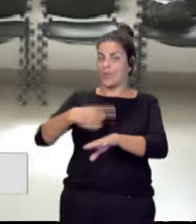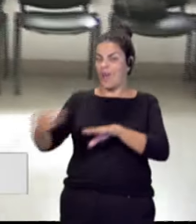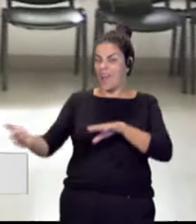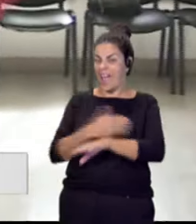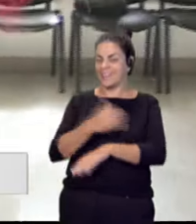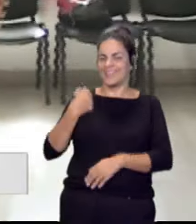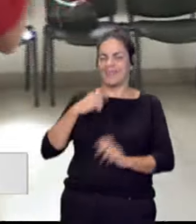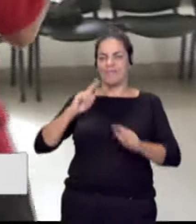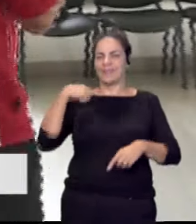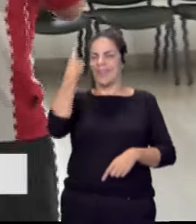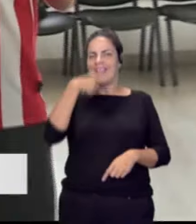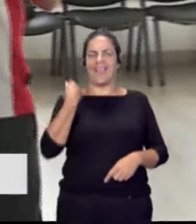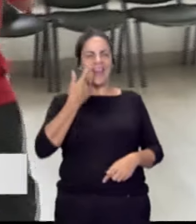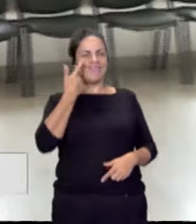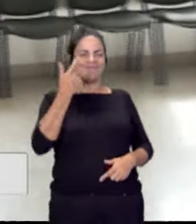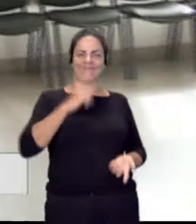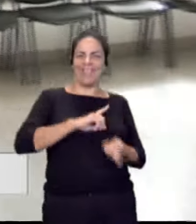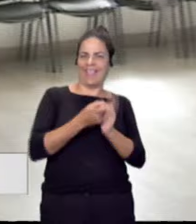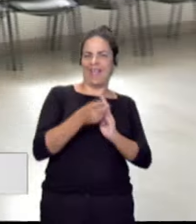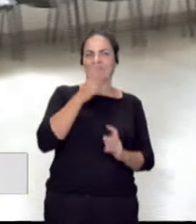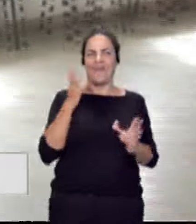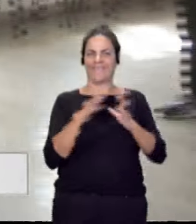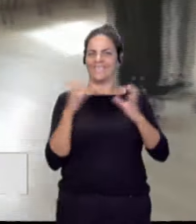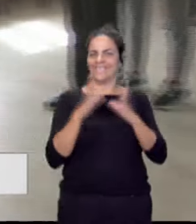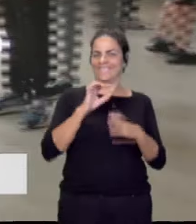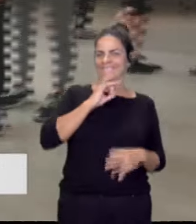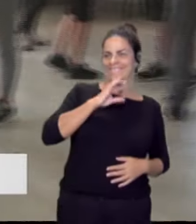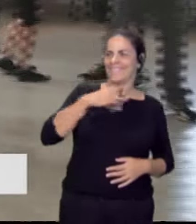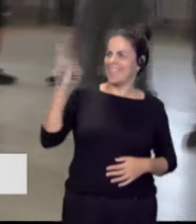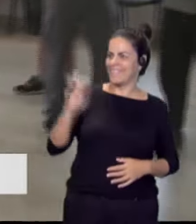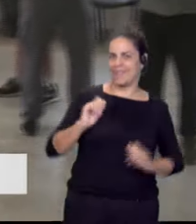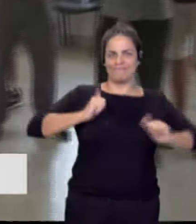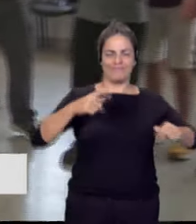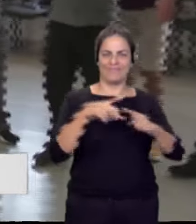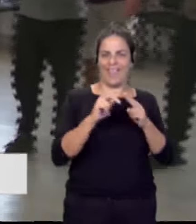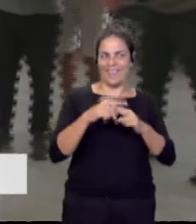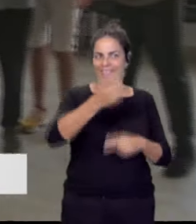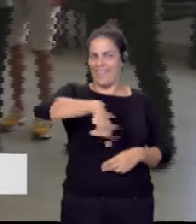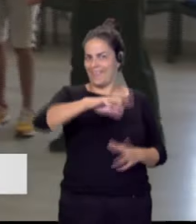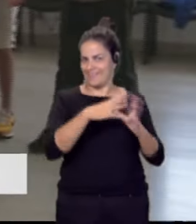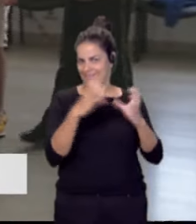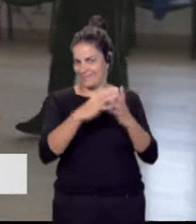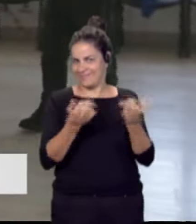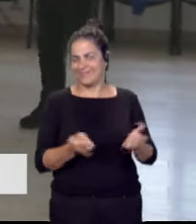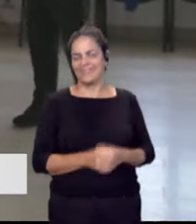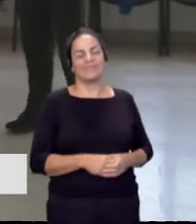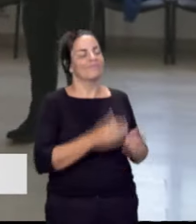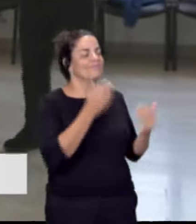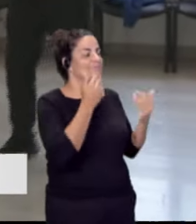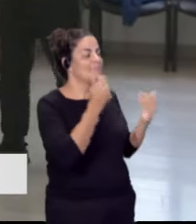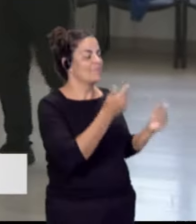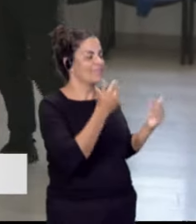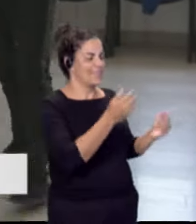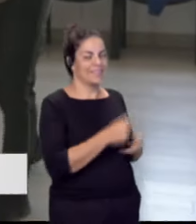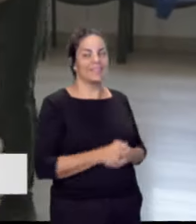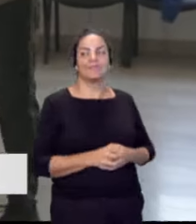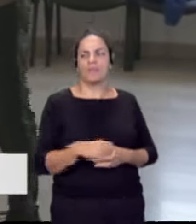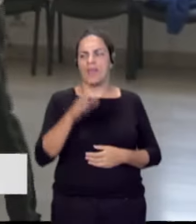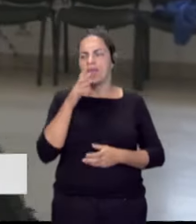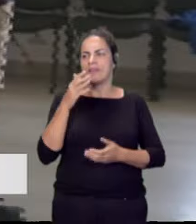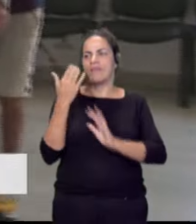cambiarle las caras, la alegría, ganas de que llegue Rafa para empezar con la actividad. Pues muchísimas gracias. Pues vamos a